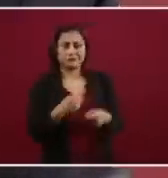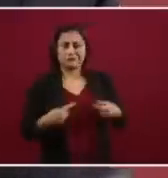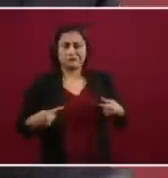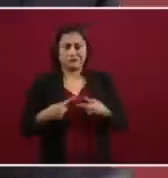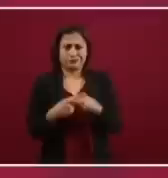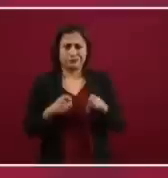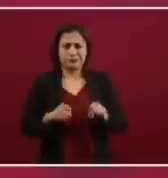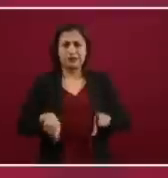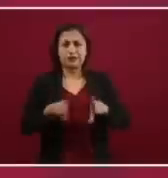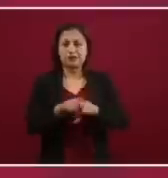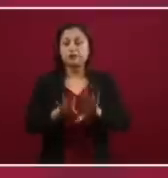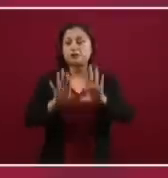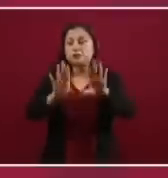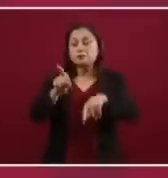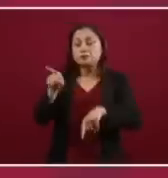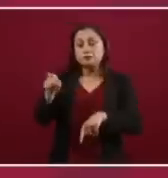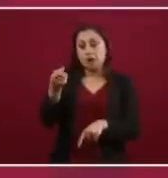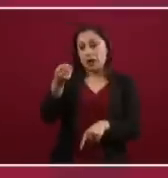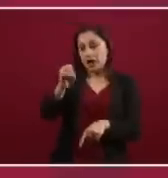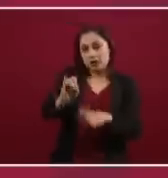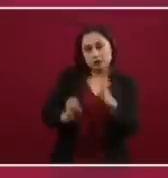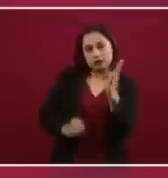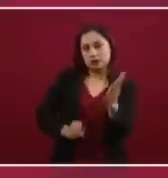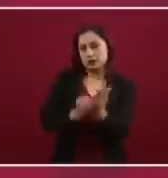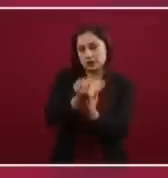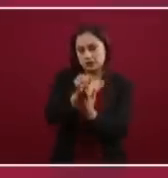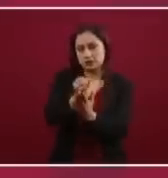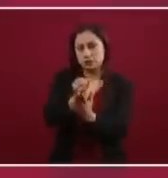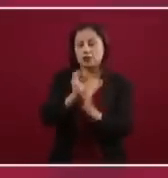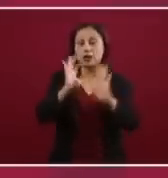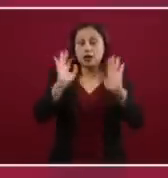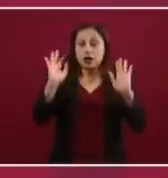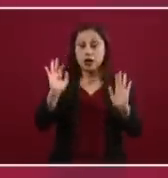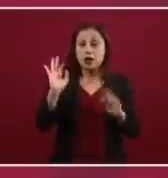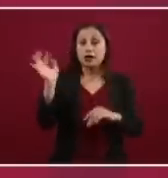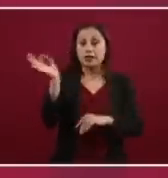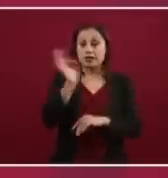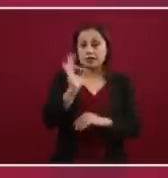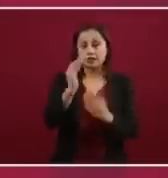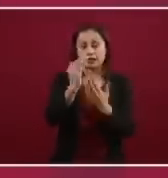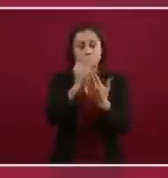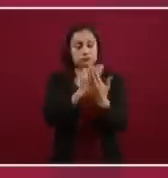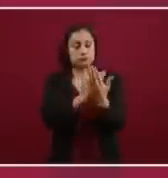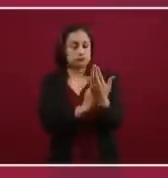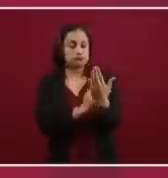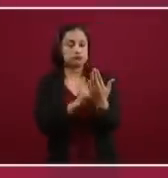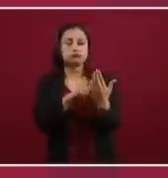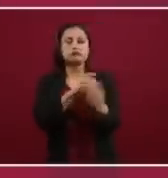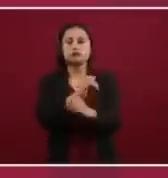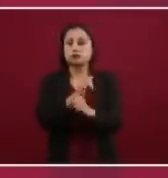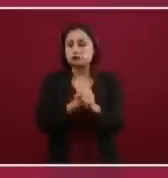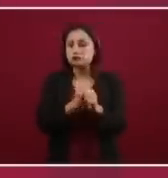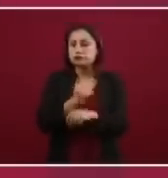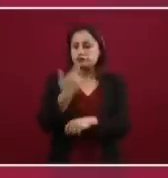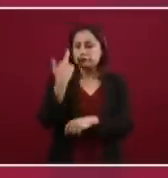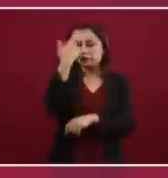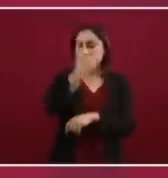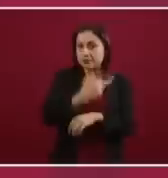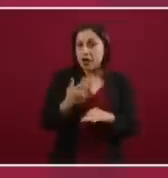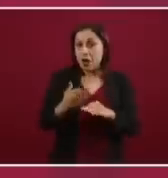instrucción y ese fue el criterio. Habría que ver cómo está en la